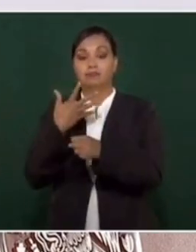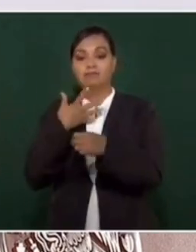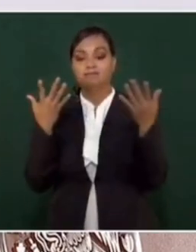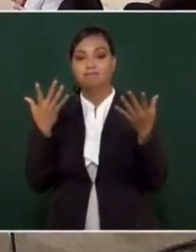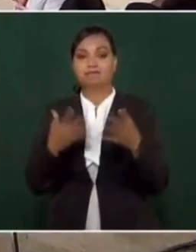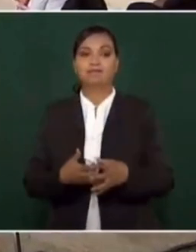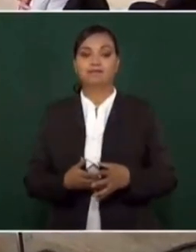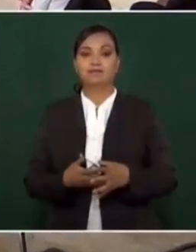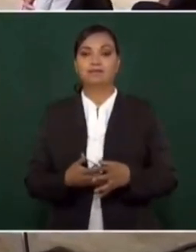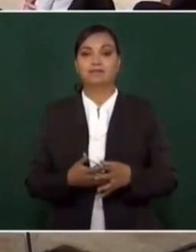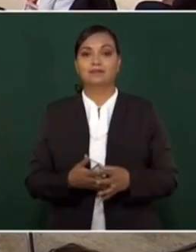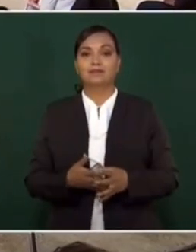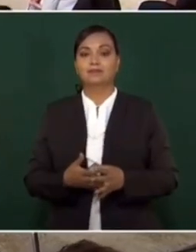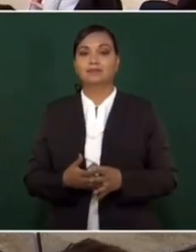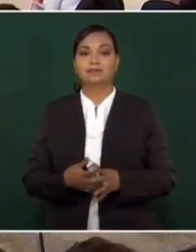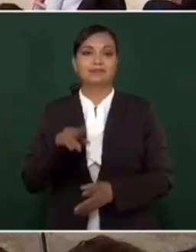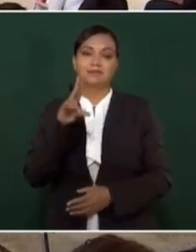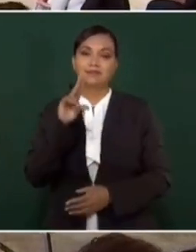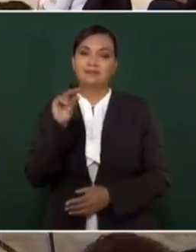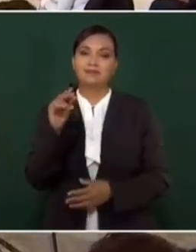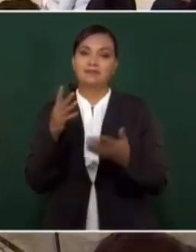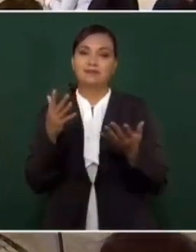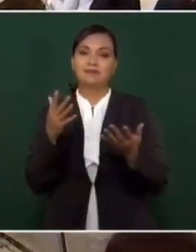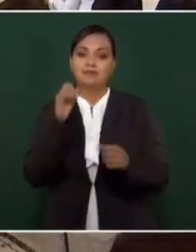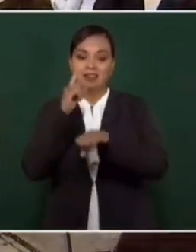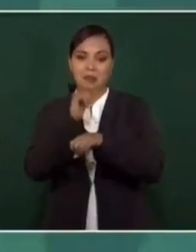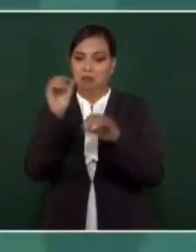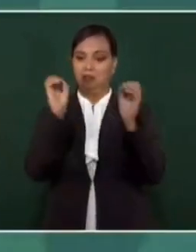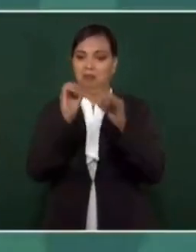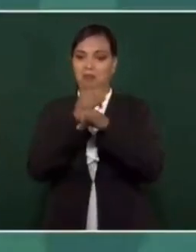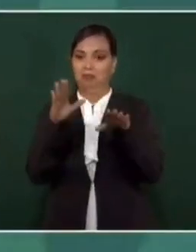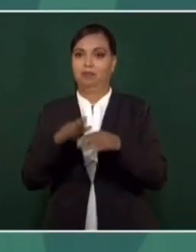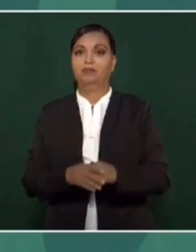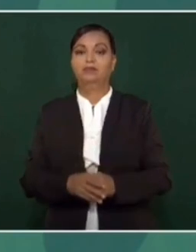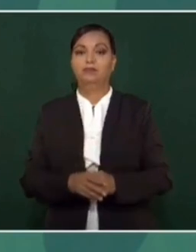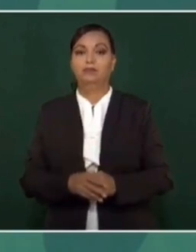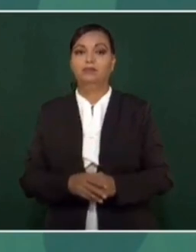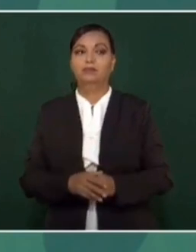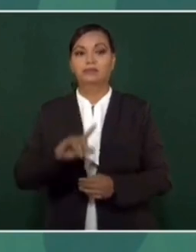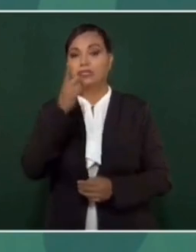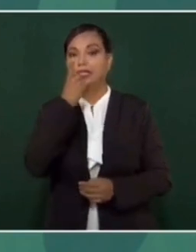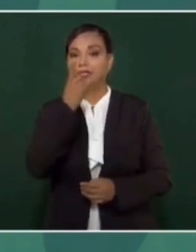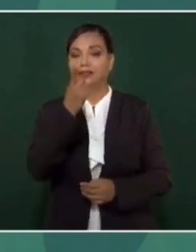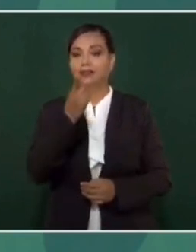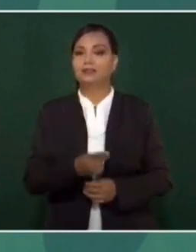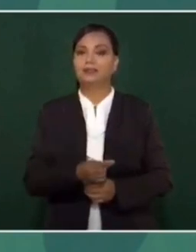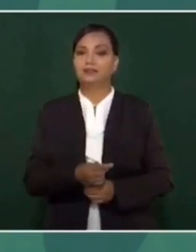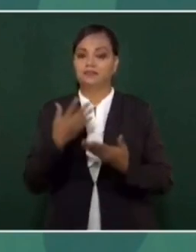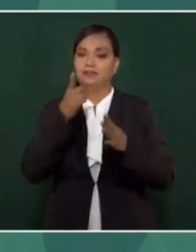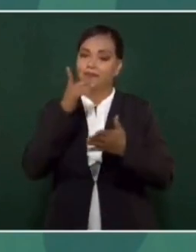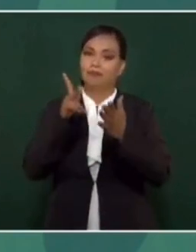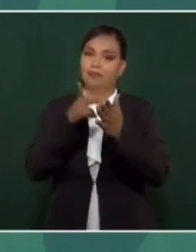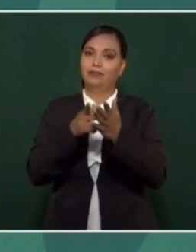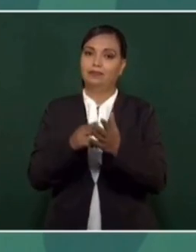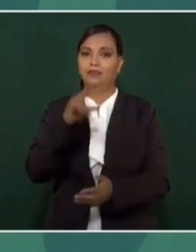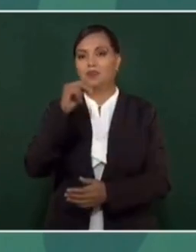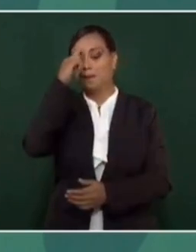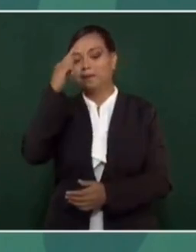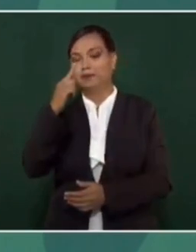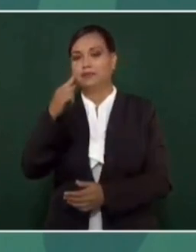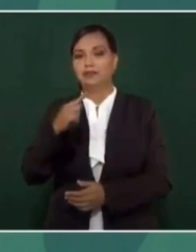1977. Entonces, pues no van a encontrar nada. Les lo he dicho, no es